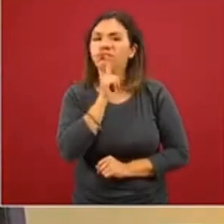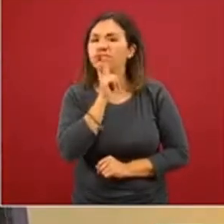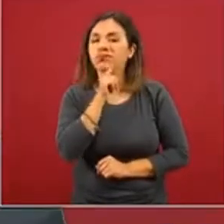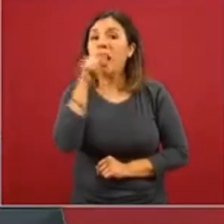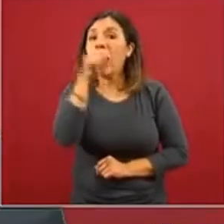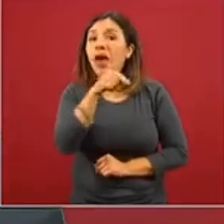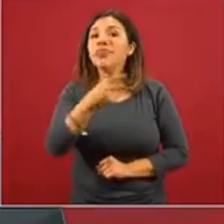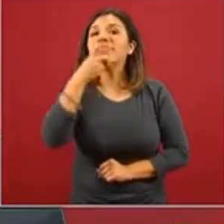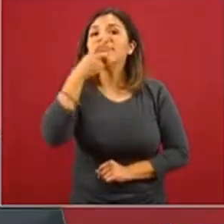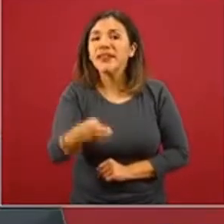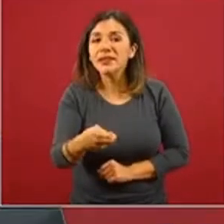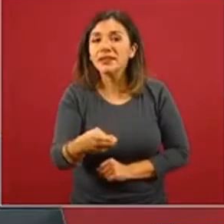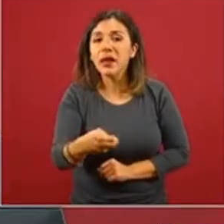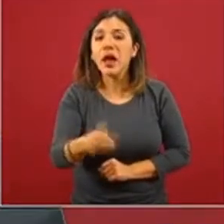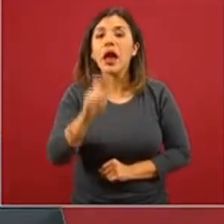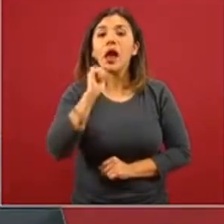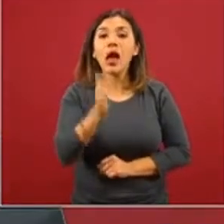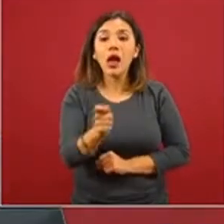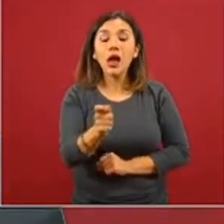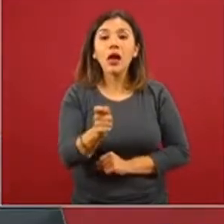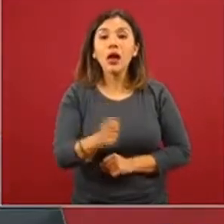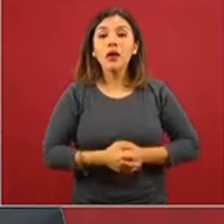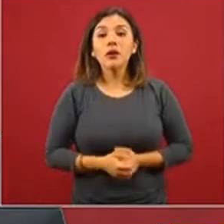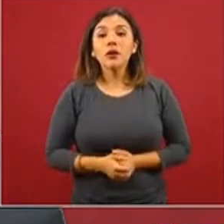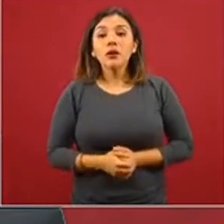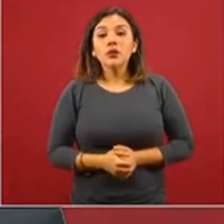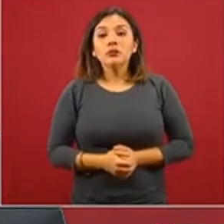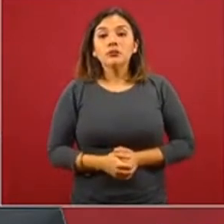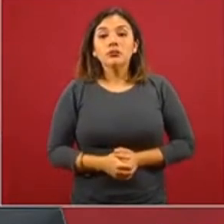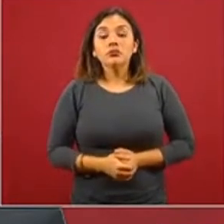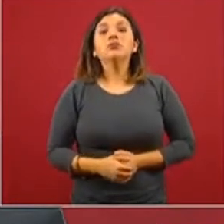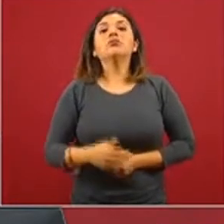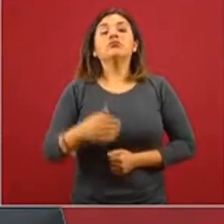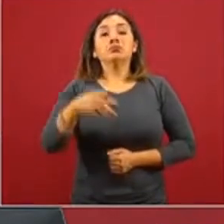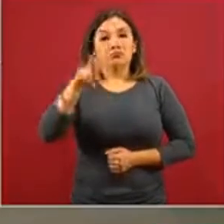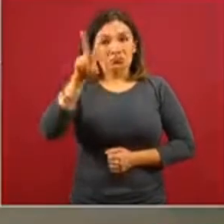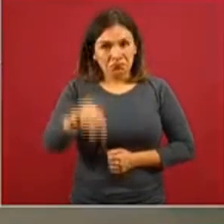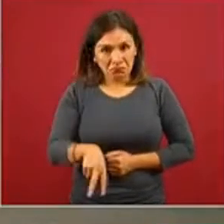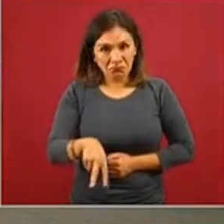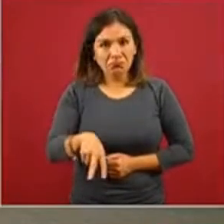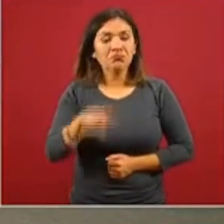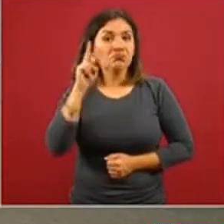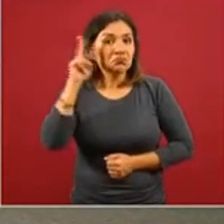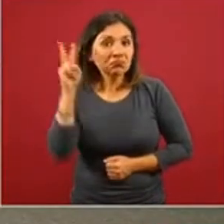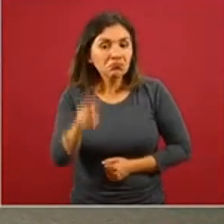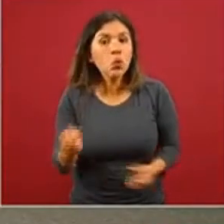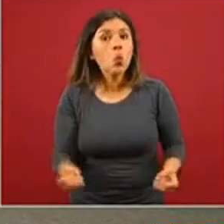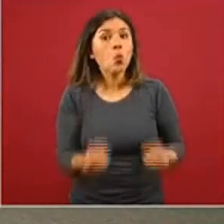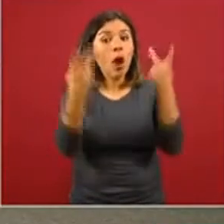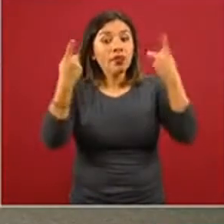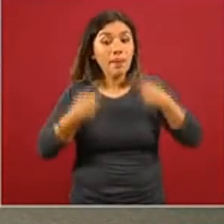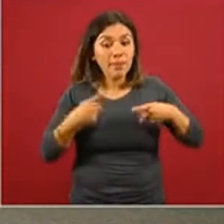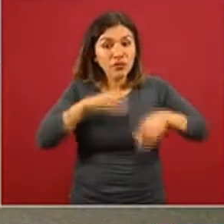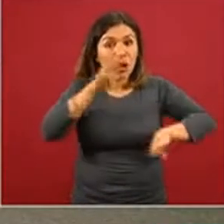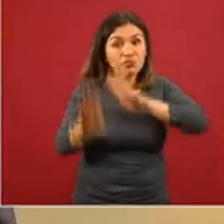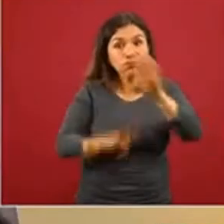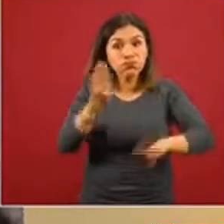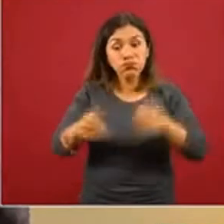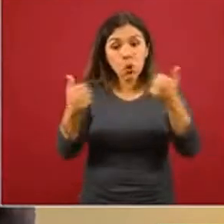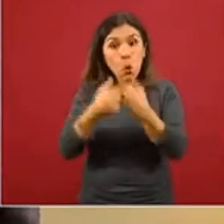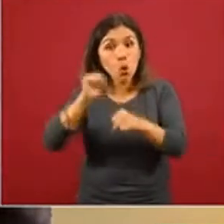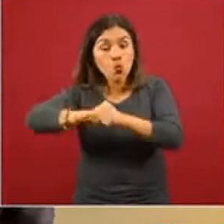que dice es que reconozco que la cantidad de personas fallecidas por